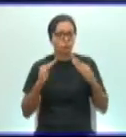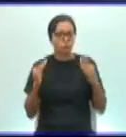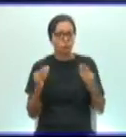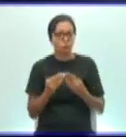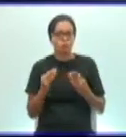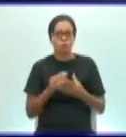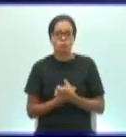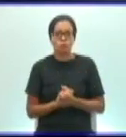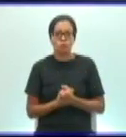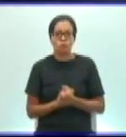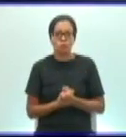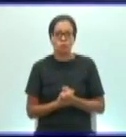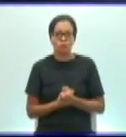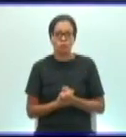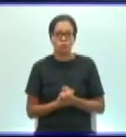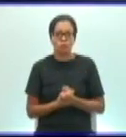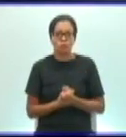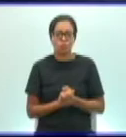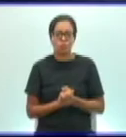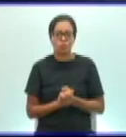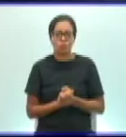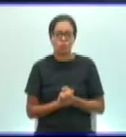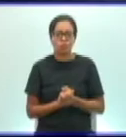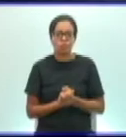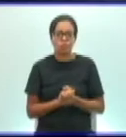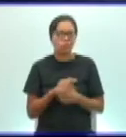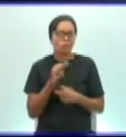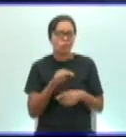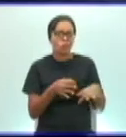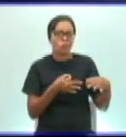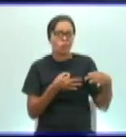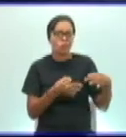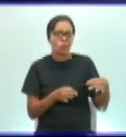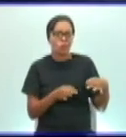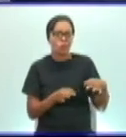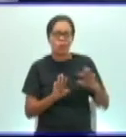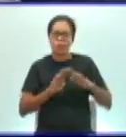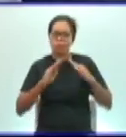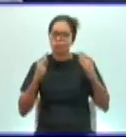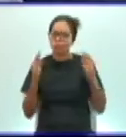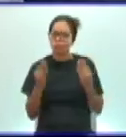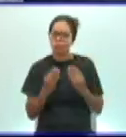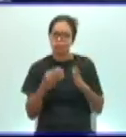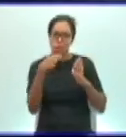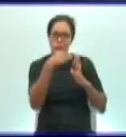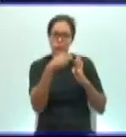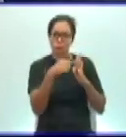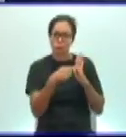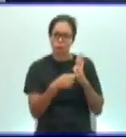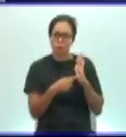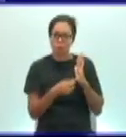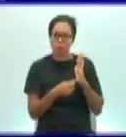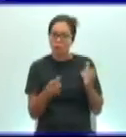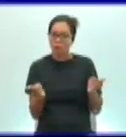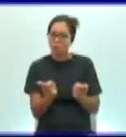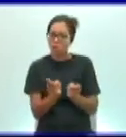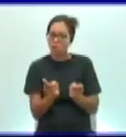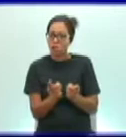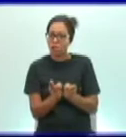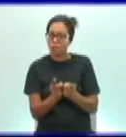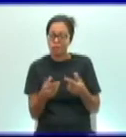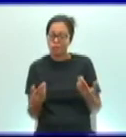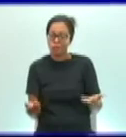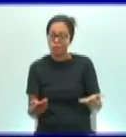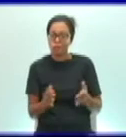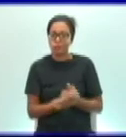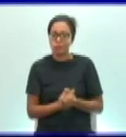revolucionario 26 de julio. Por lo tanto, estamos en presencia de un documento que tiene todas estas particularidades. Y ya lo resumiríamos así: Fidel Castro